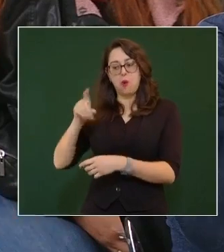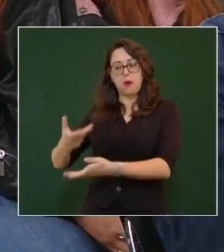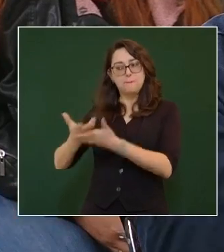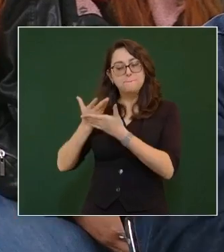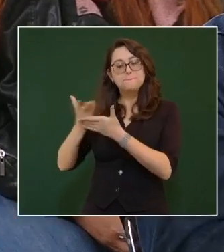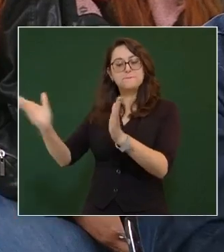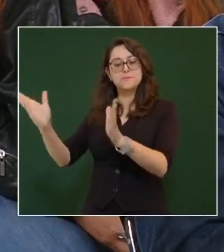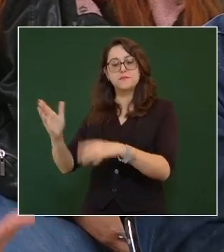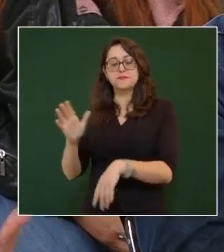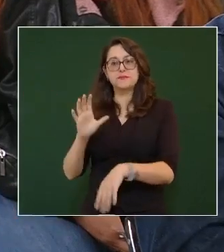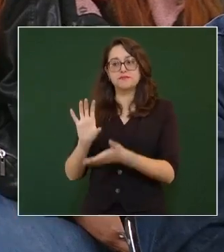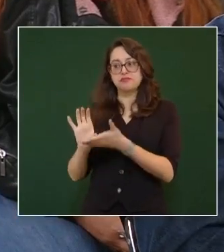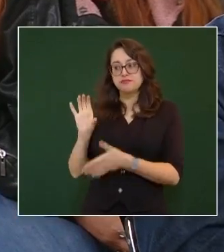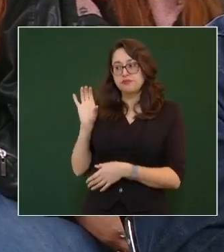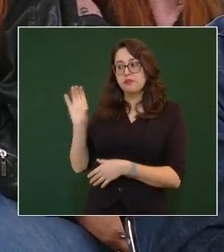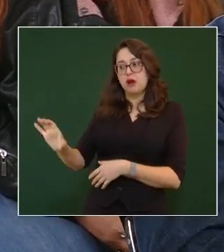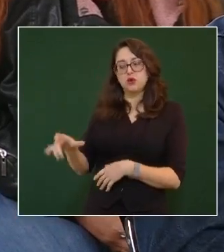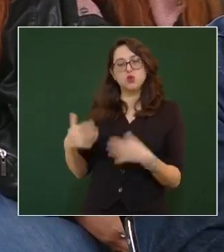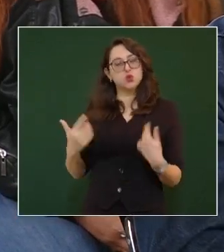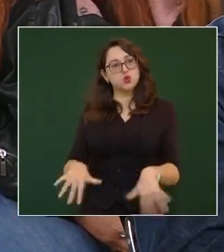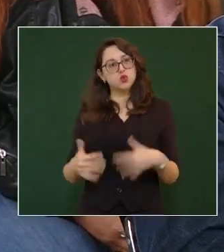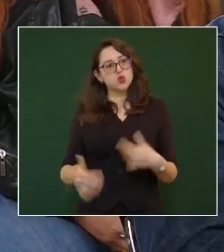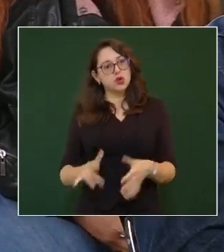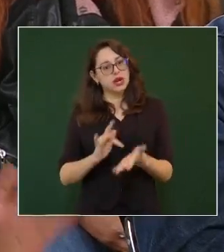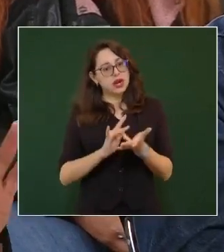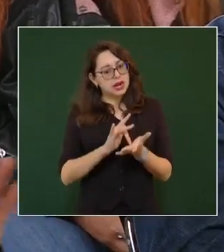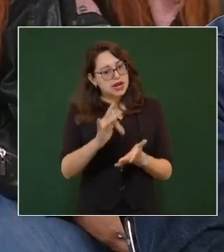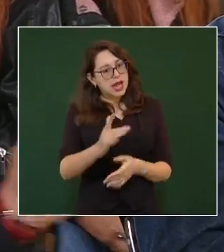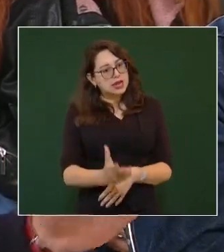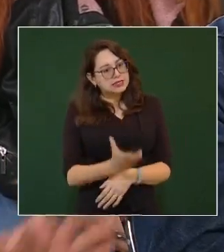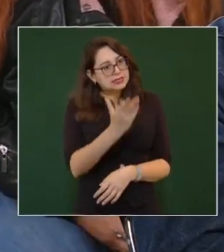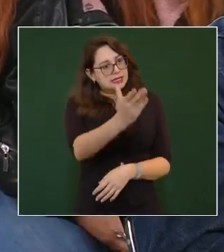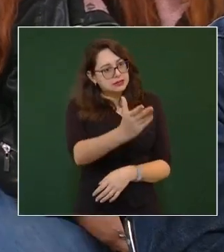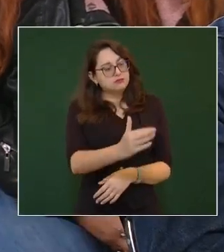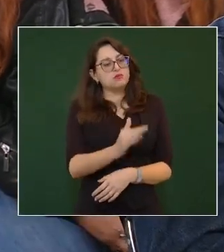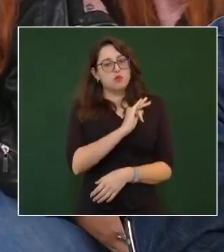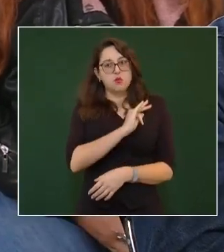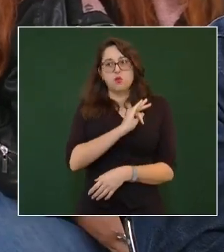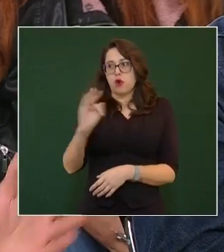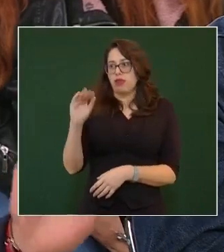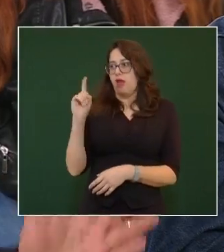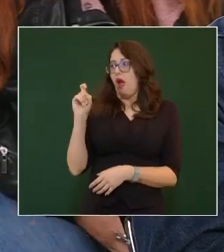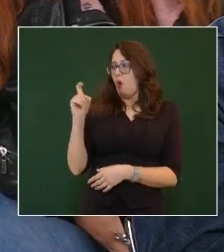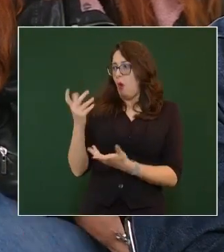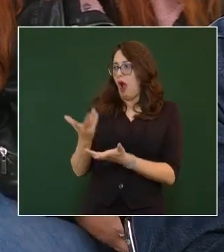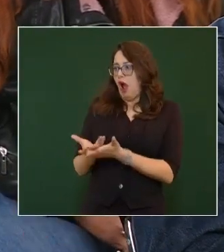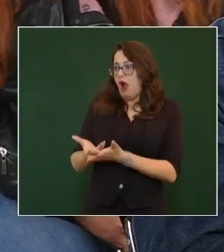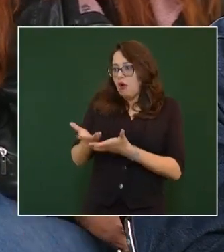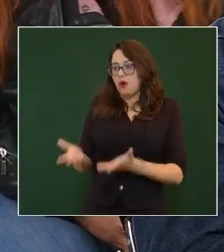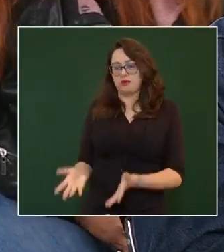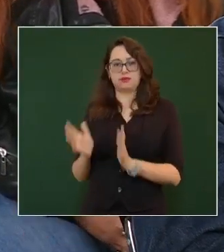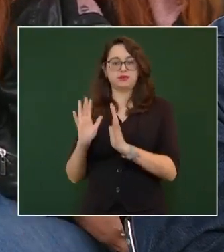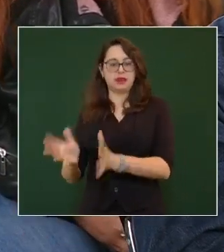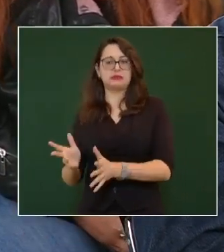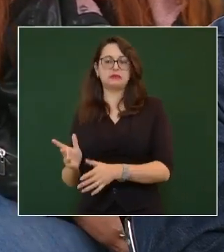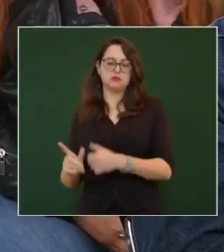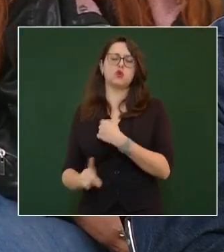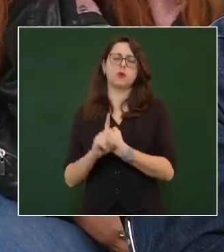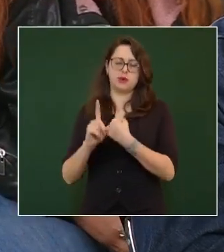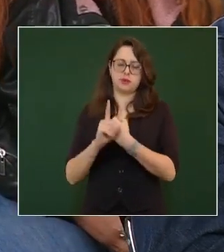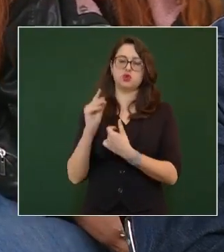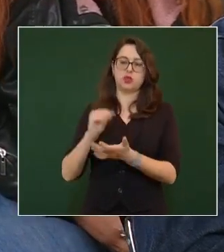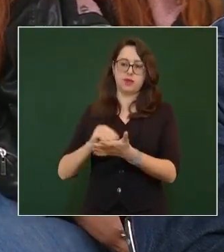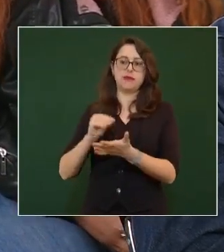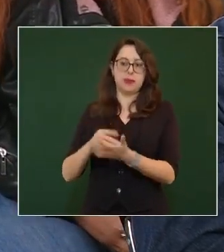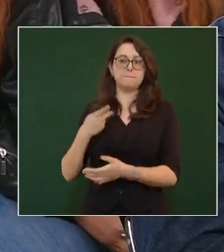Llegó un recurso extra, entonces, pues bueno, gracias a ese motivo se pudo pasar la crisis, o se está pasando la crisis que aún no termina, del agua en